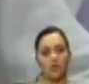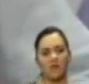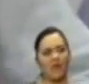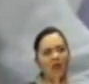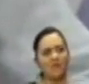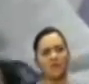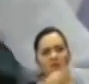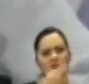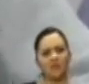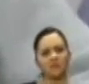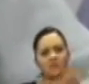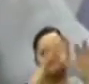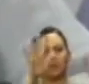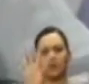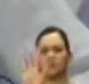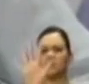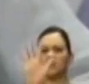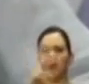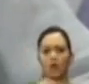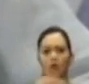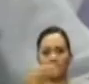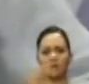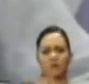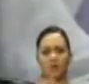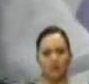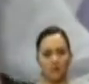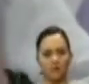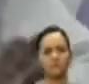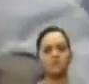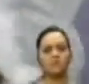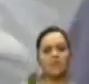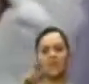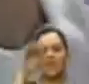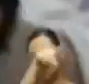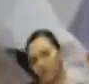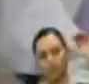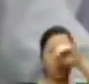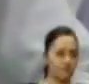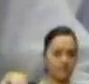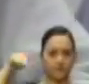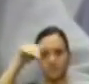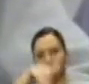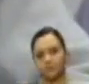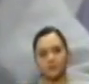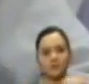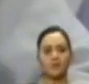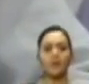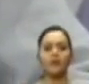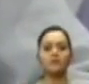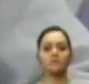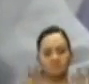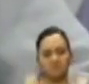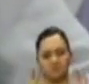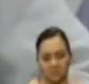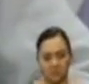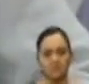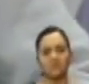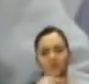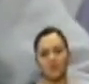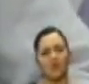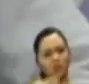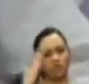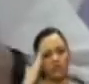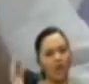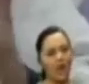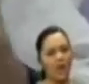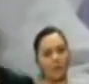hectáreas, donde íbamos a pasar vacaciones, bañarnos en el río Daule, que se hacía una playita, eso era precioso. Y sabía el abandono de esa zona, y